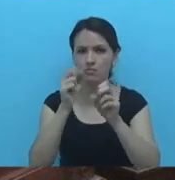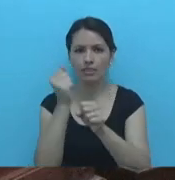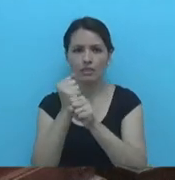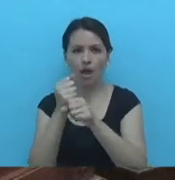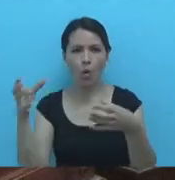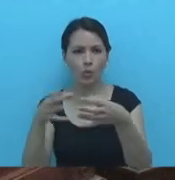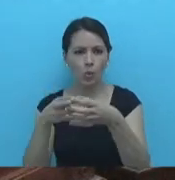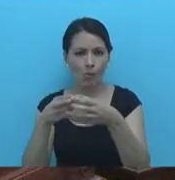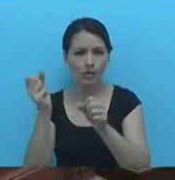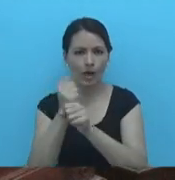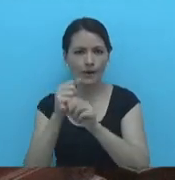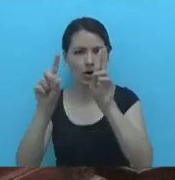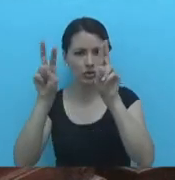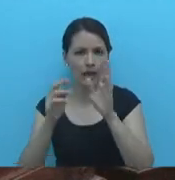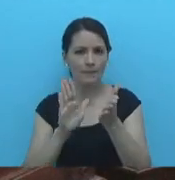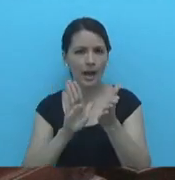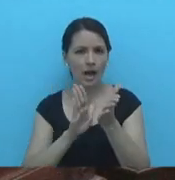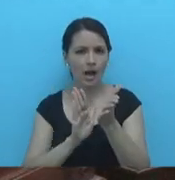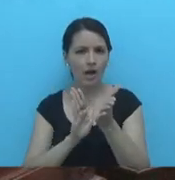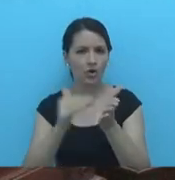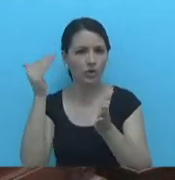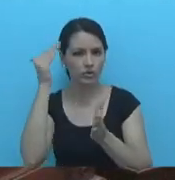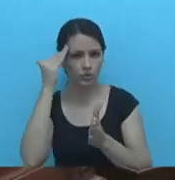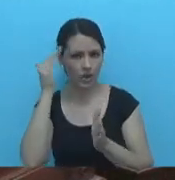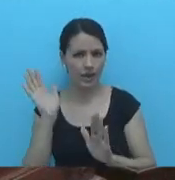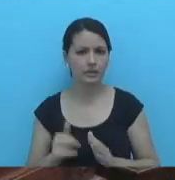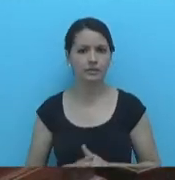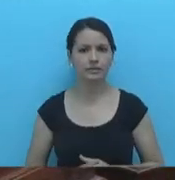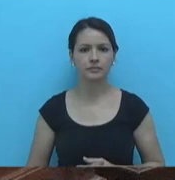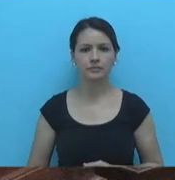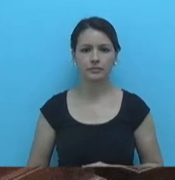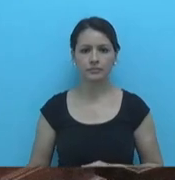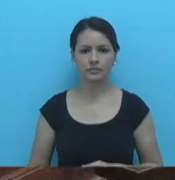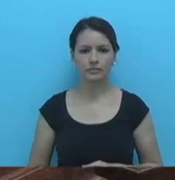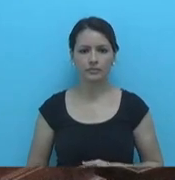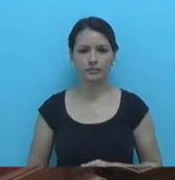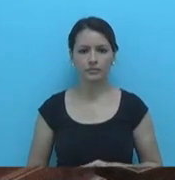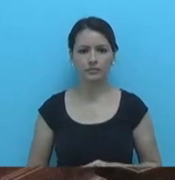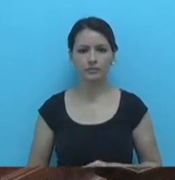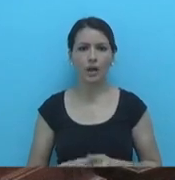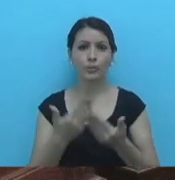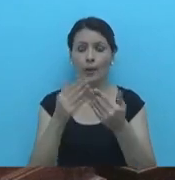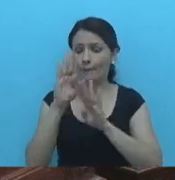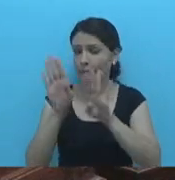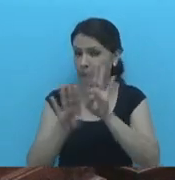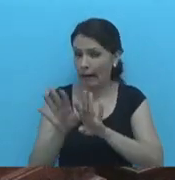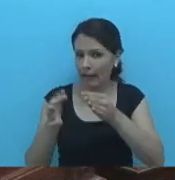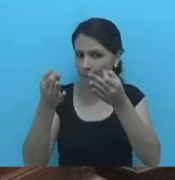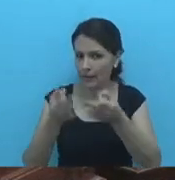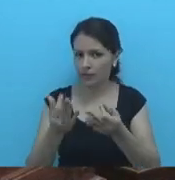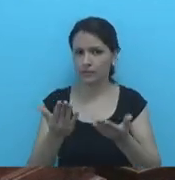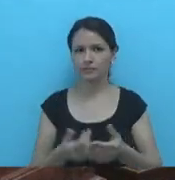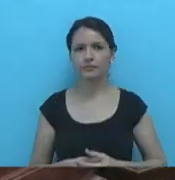Constitucionales. Así pues, estamos en condiciones de hacer el correspondiente gestión y sacarlo